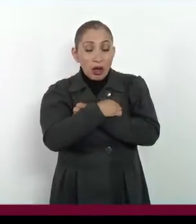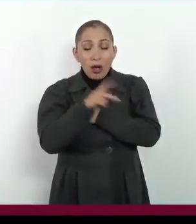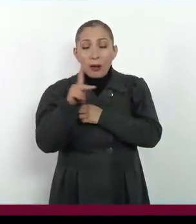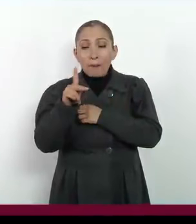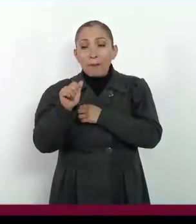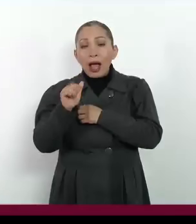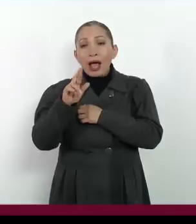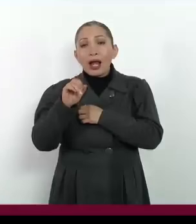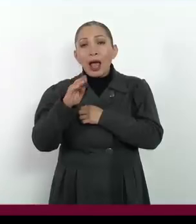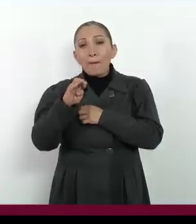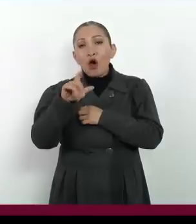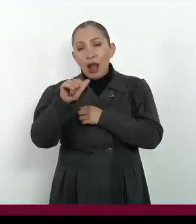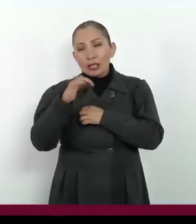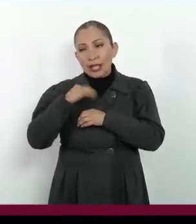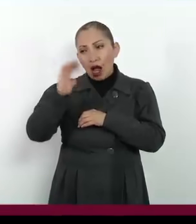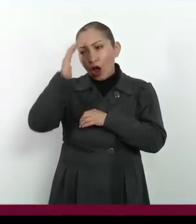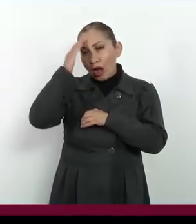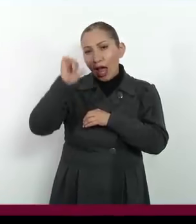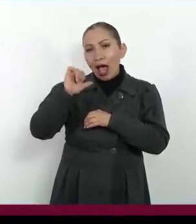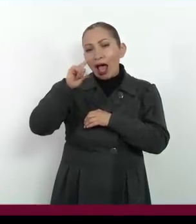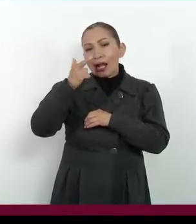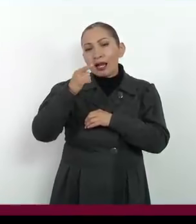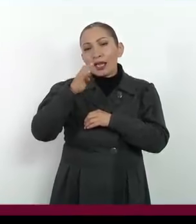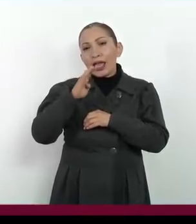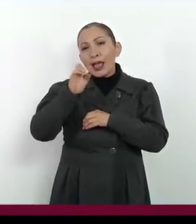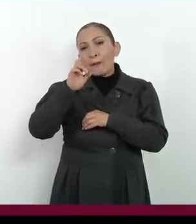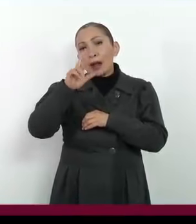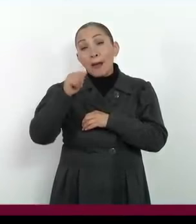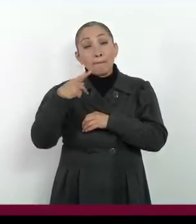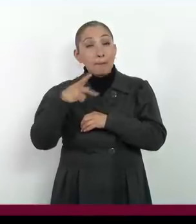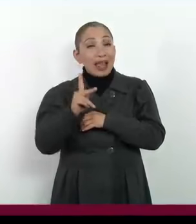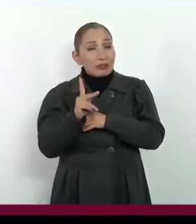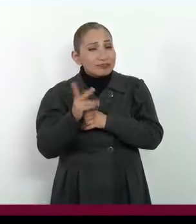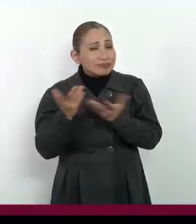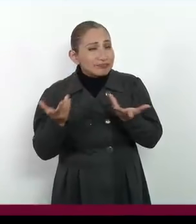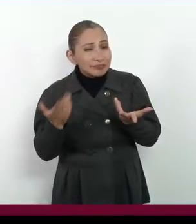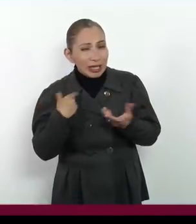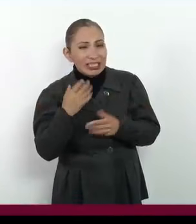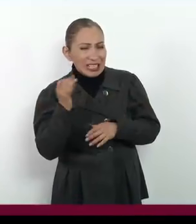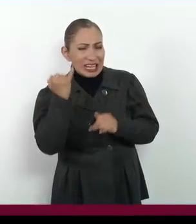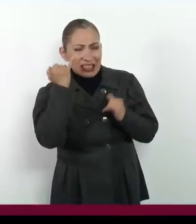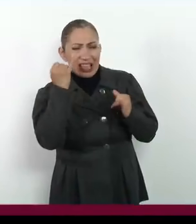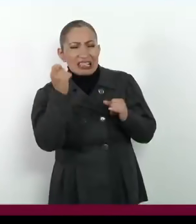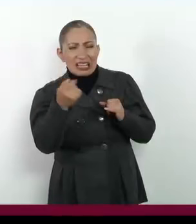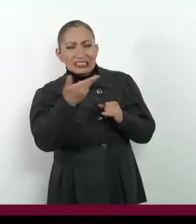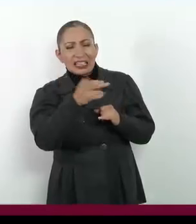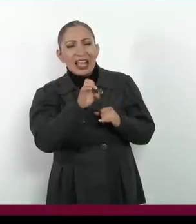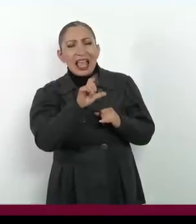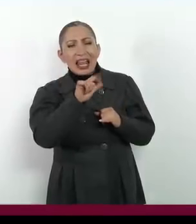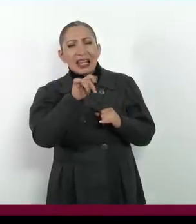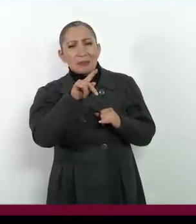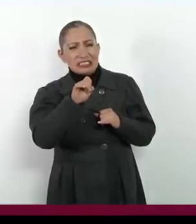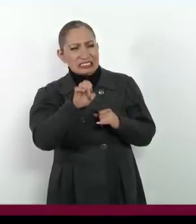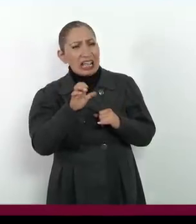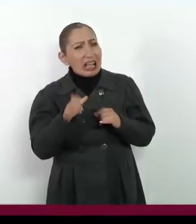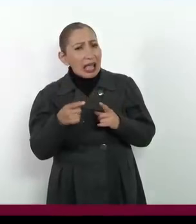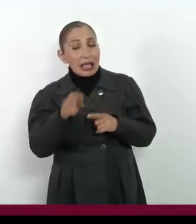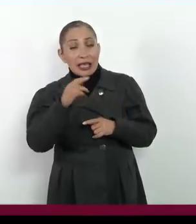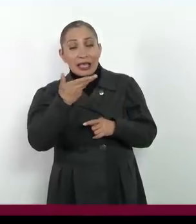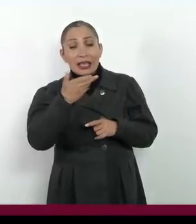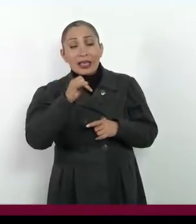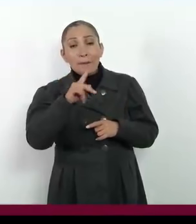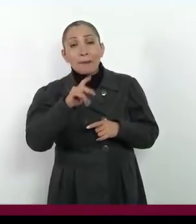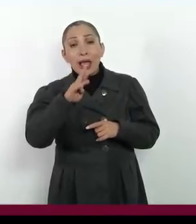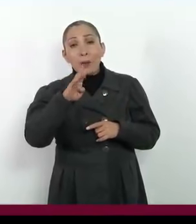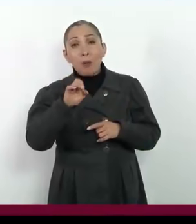Quizás la parábola, porque ya conocía un poquito de álgebra y demás. Sin embargo, bueno, tenía quizás idea de qué era la elipse, pero yo no conocía qué era